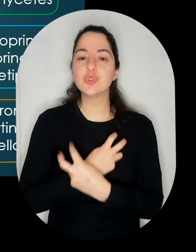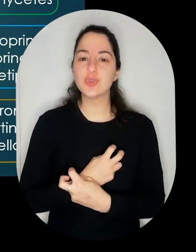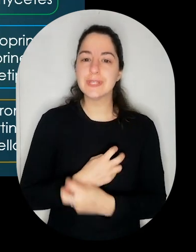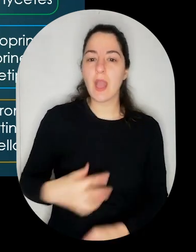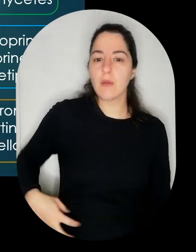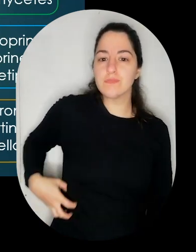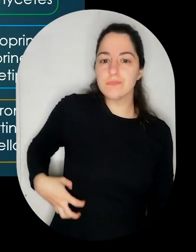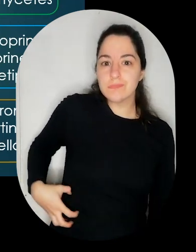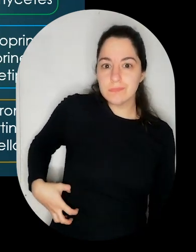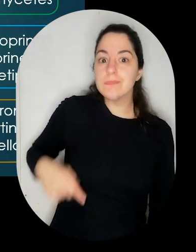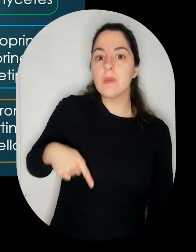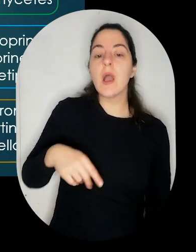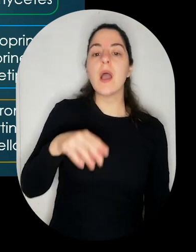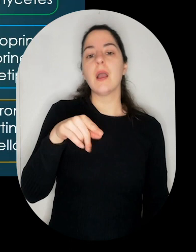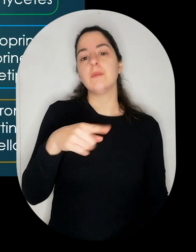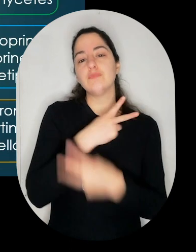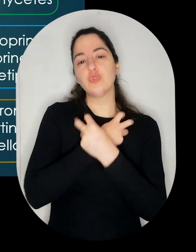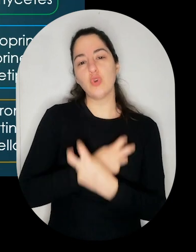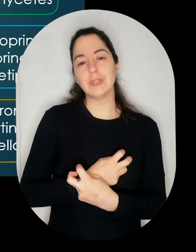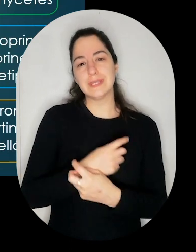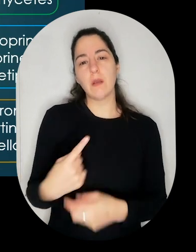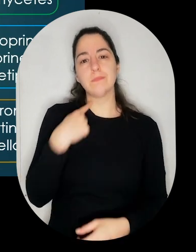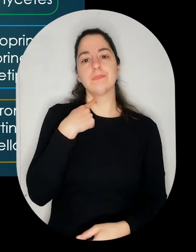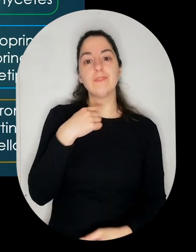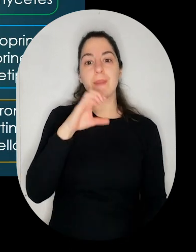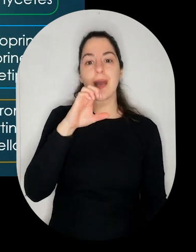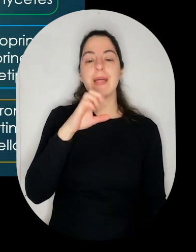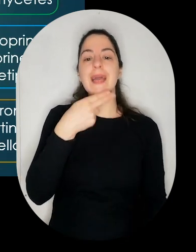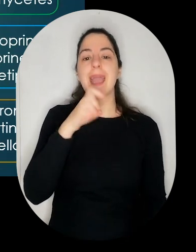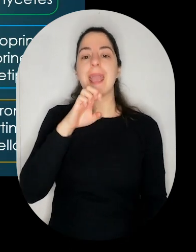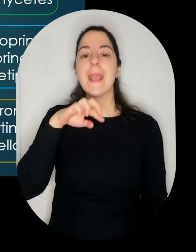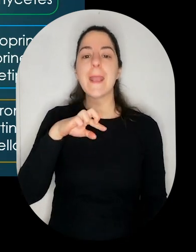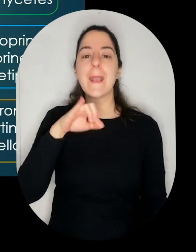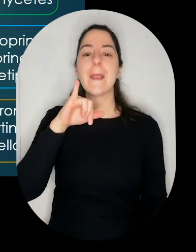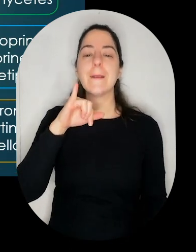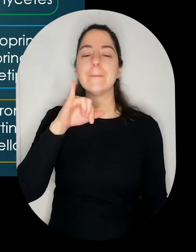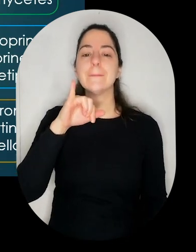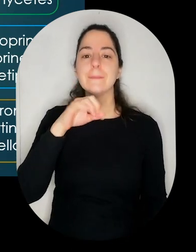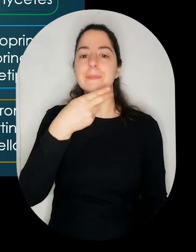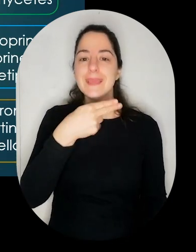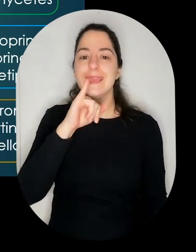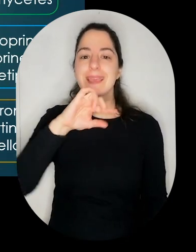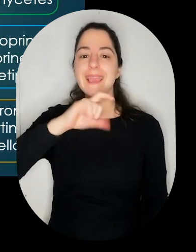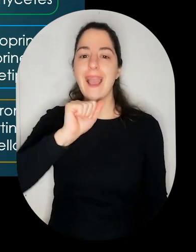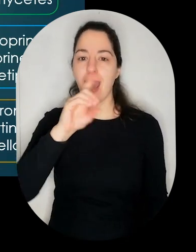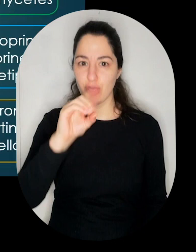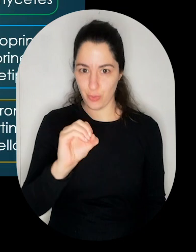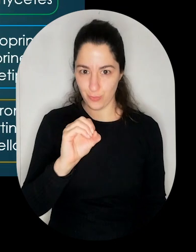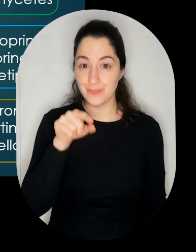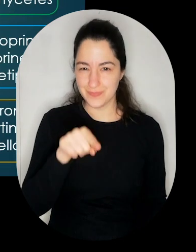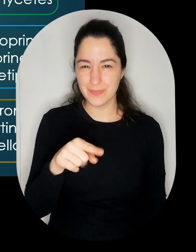son hepatotóxicas, nefrotóxicas en cierta medida, generando el síndrome micotropínico, que es bastante feito,